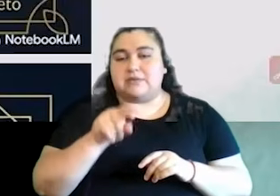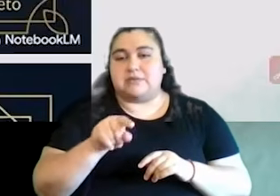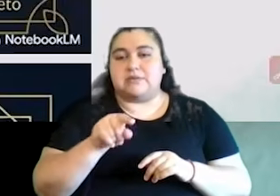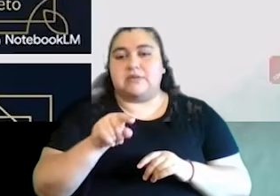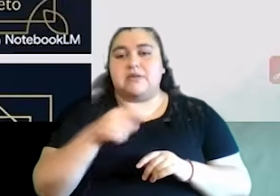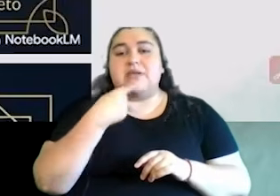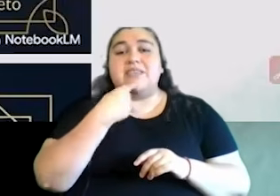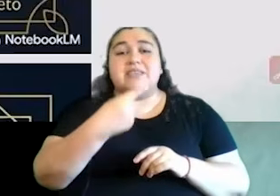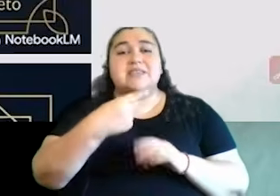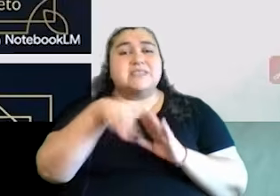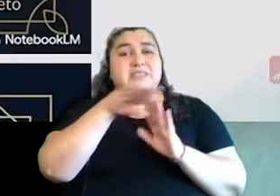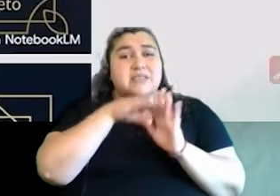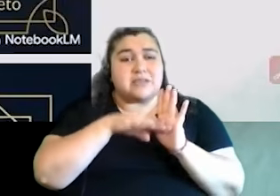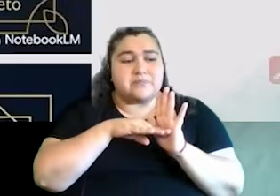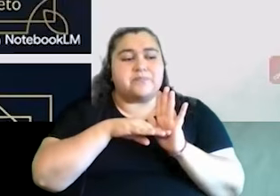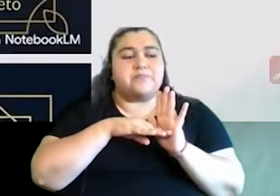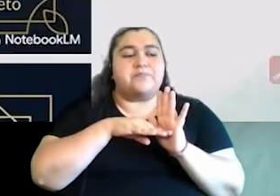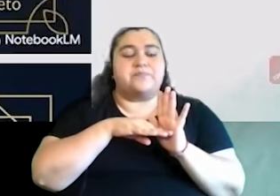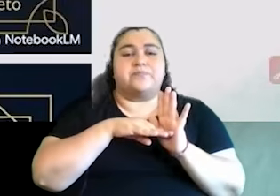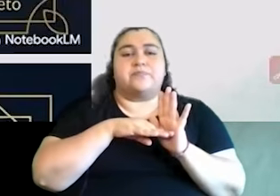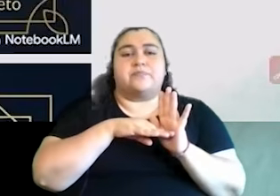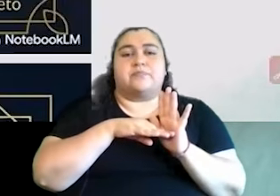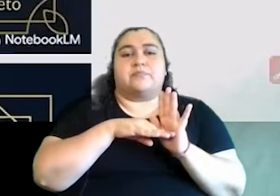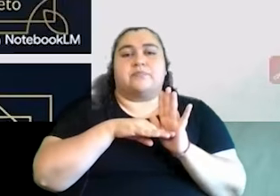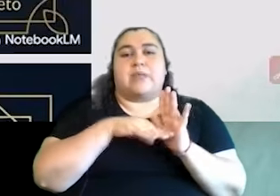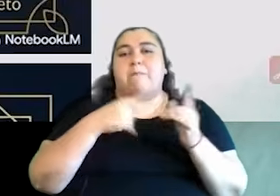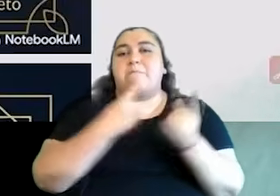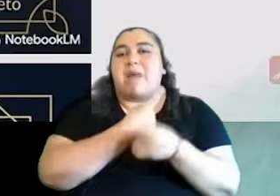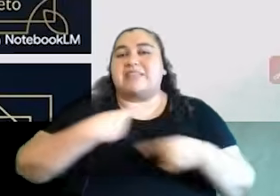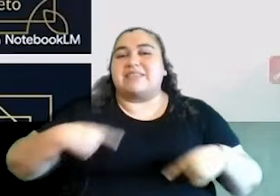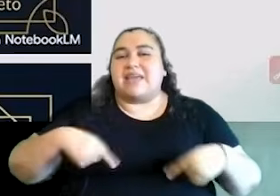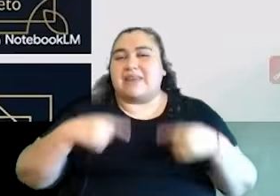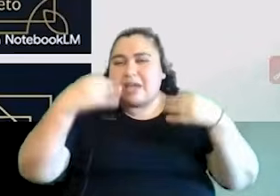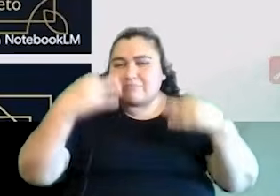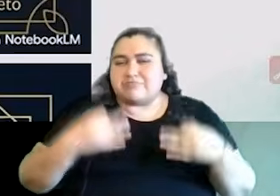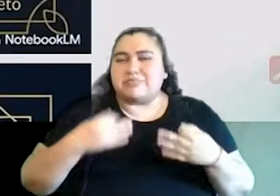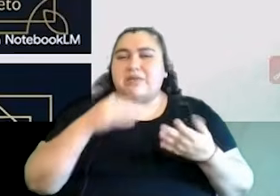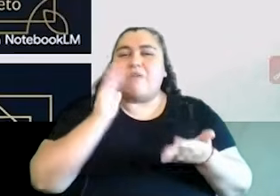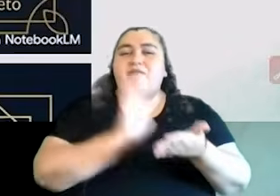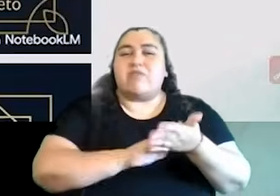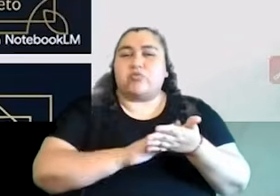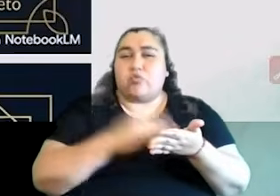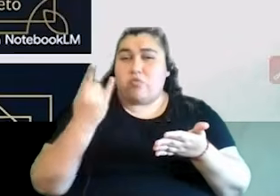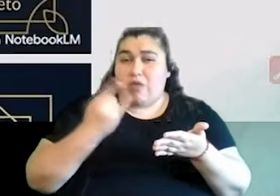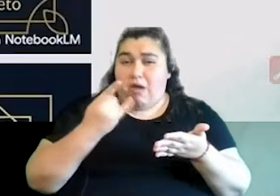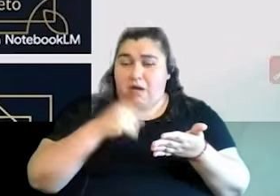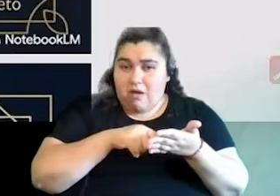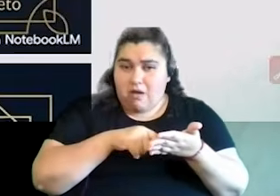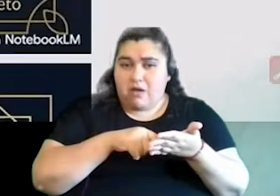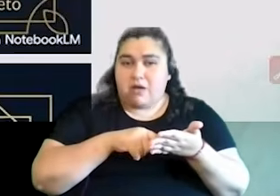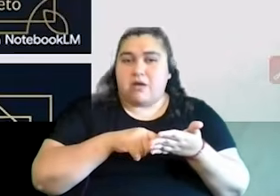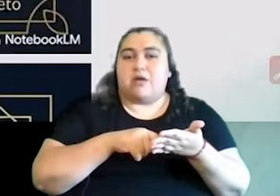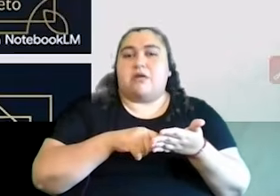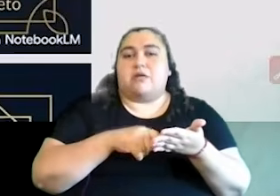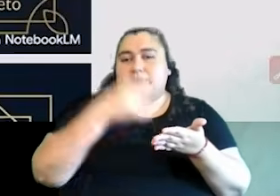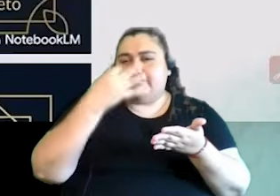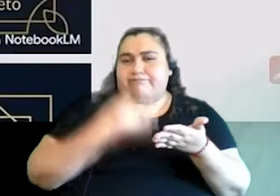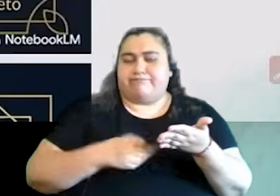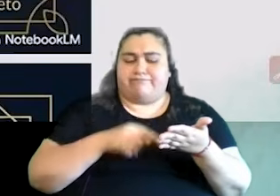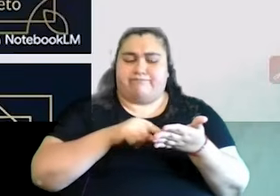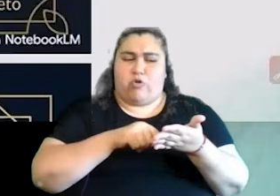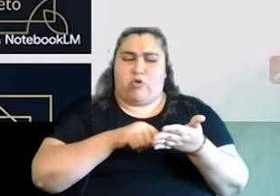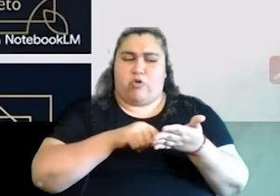indica que esto, en materia de facturas apócrifas, que esto en principio es una discrepancia